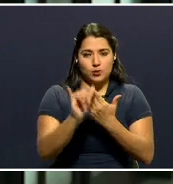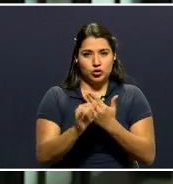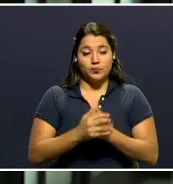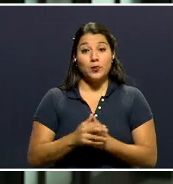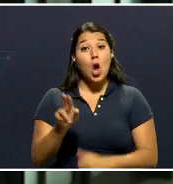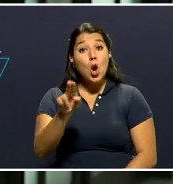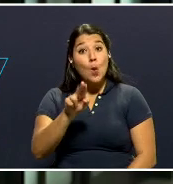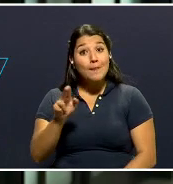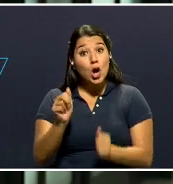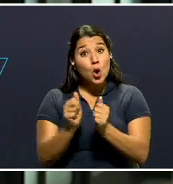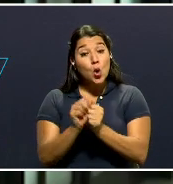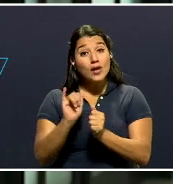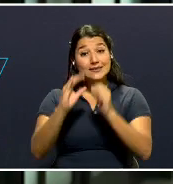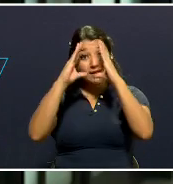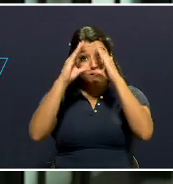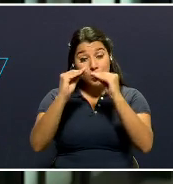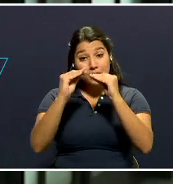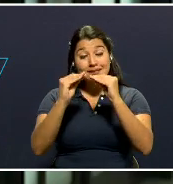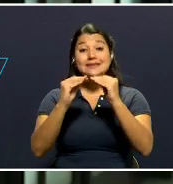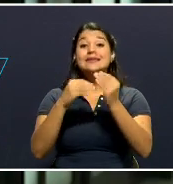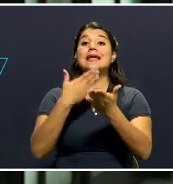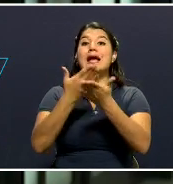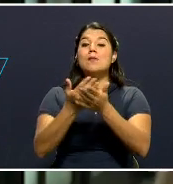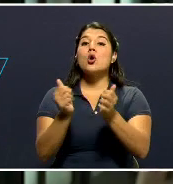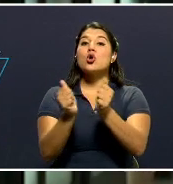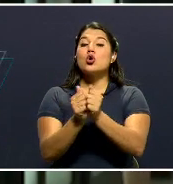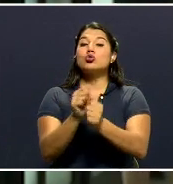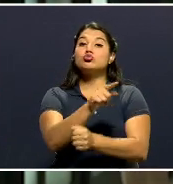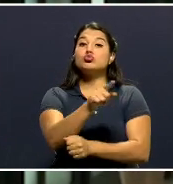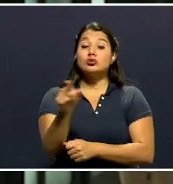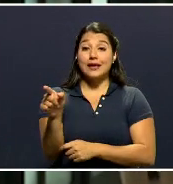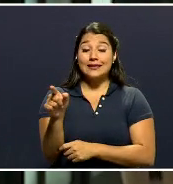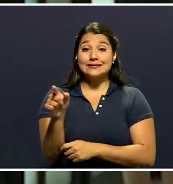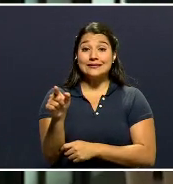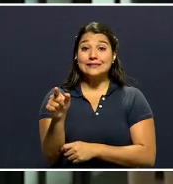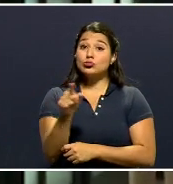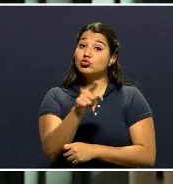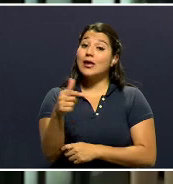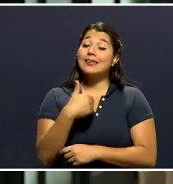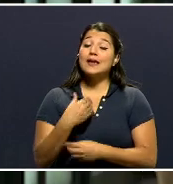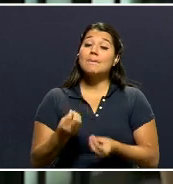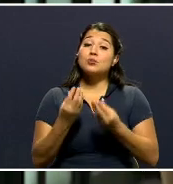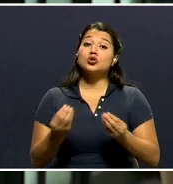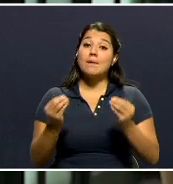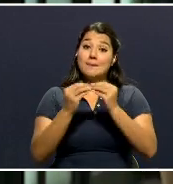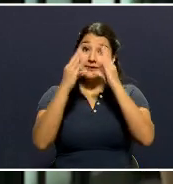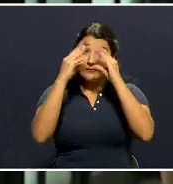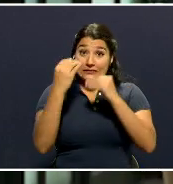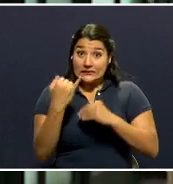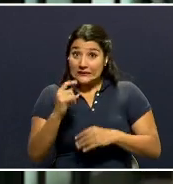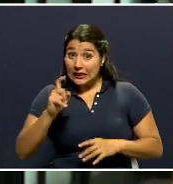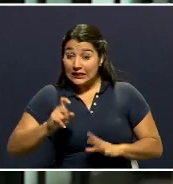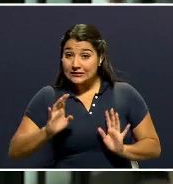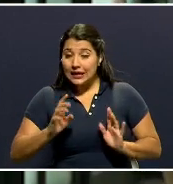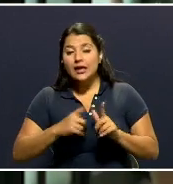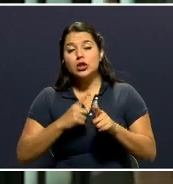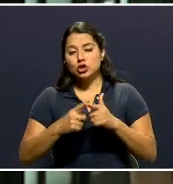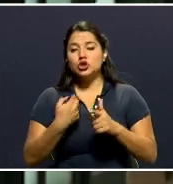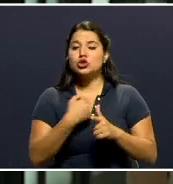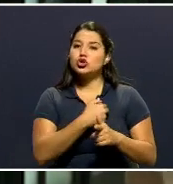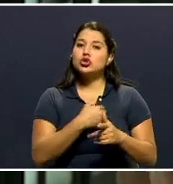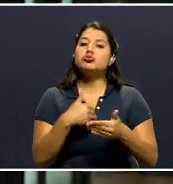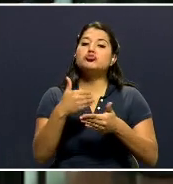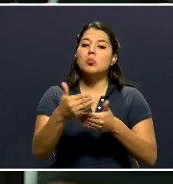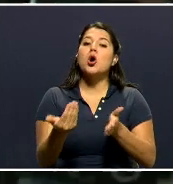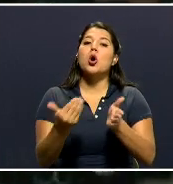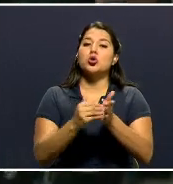televidentes, con esta información vamos a regresar hasta el set principal de Costa Rica Noticias, donde hay muchísimo más, y si fuese el caso, pues tendremos